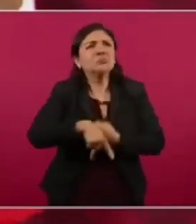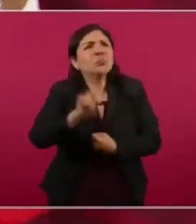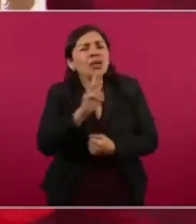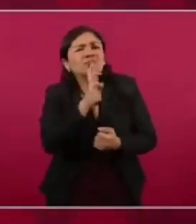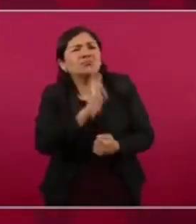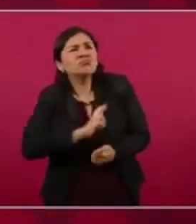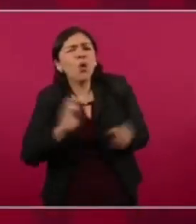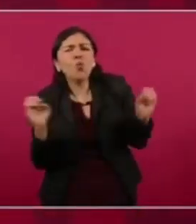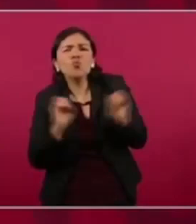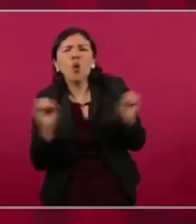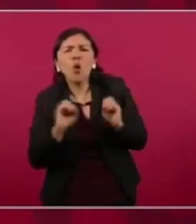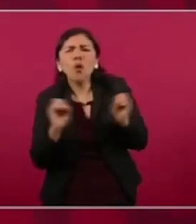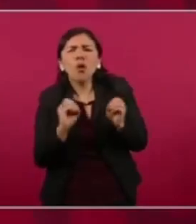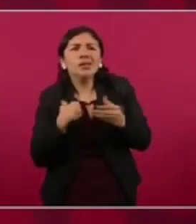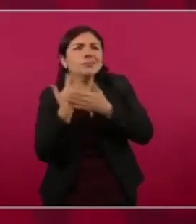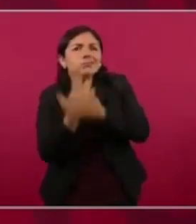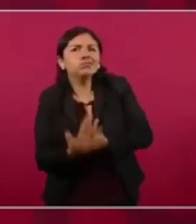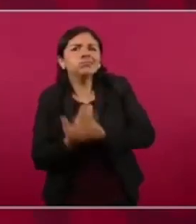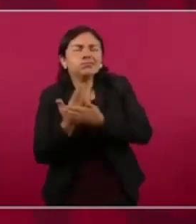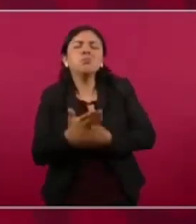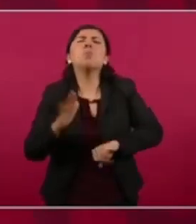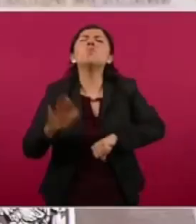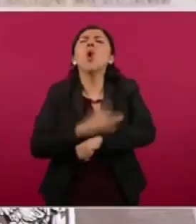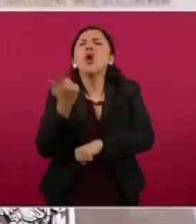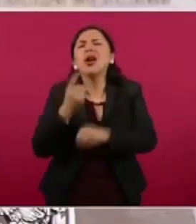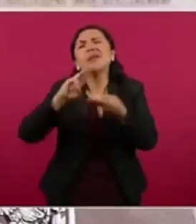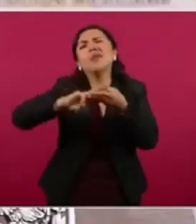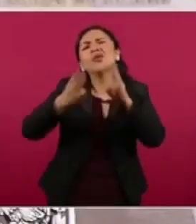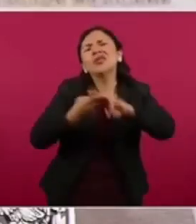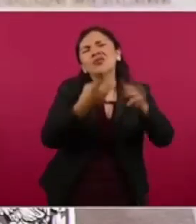resultados, por distintas razones.